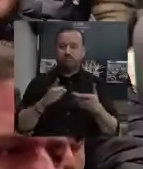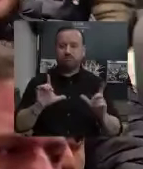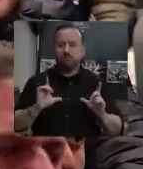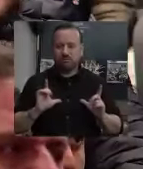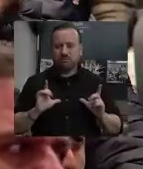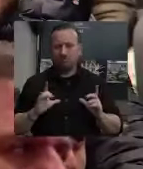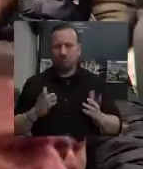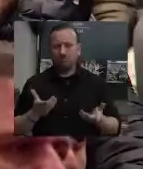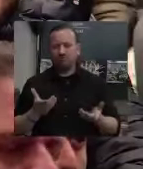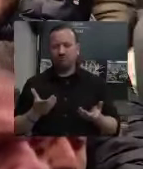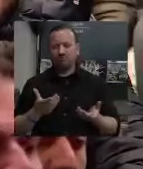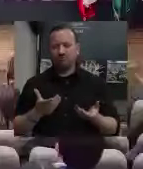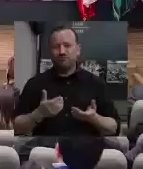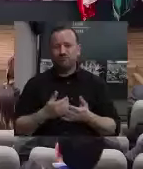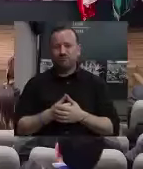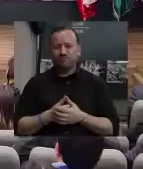sofisma